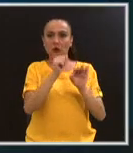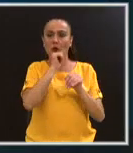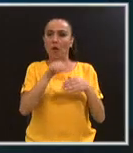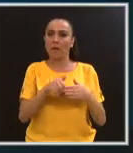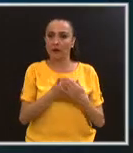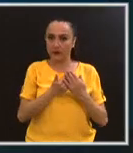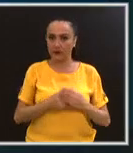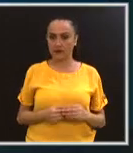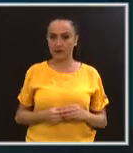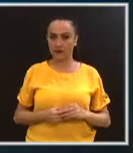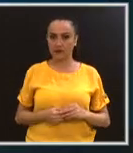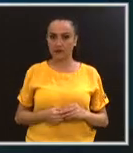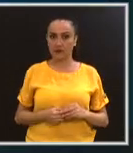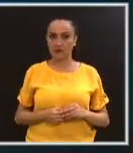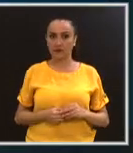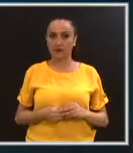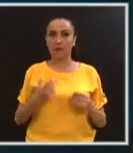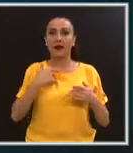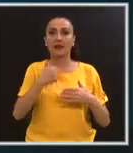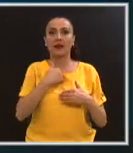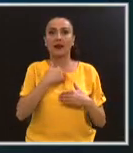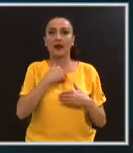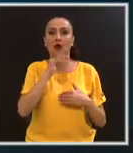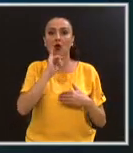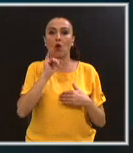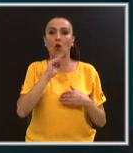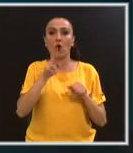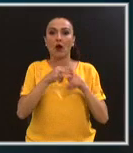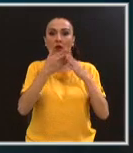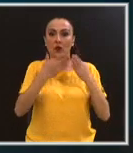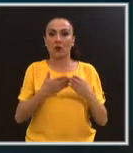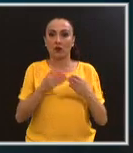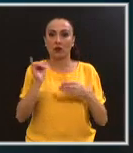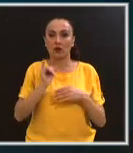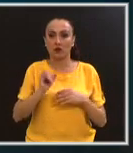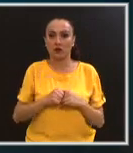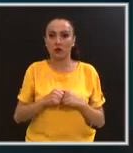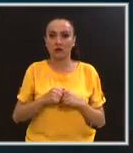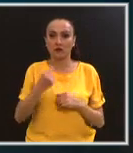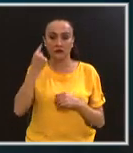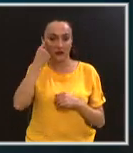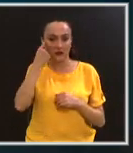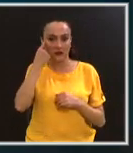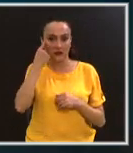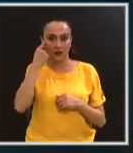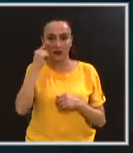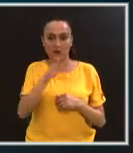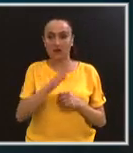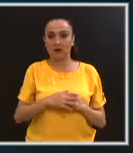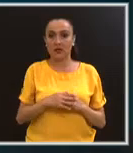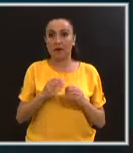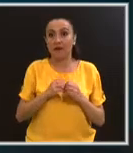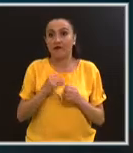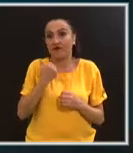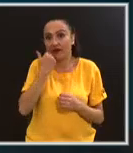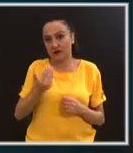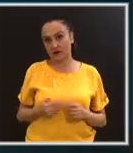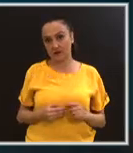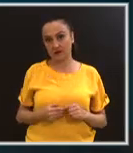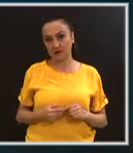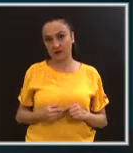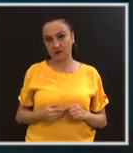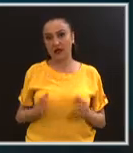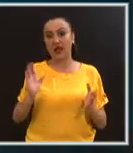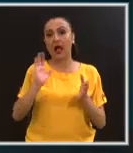matrimonio para obtener una naturalización como lo piensa la gente más fácil